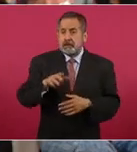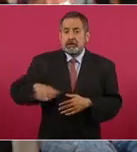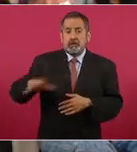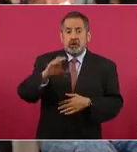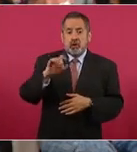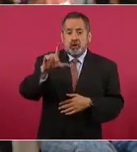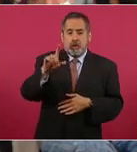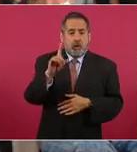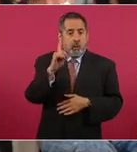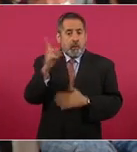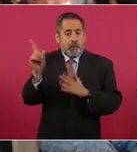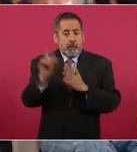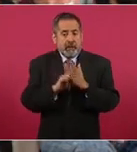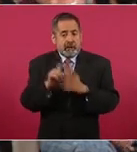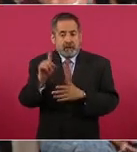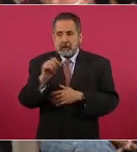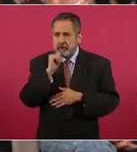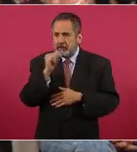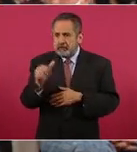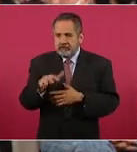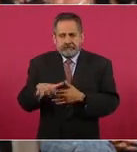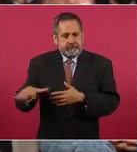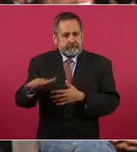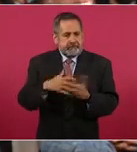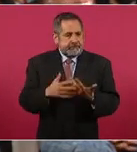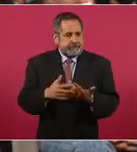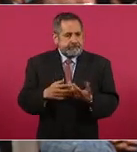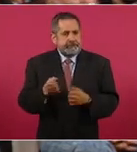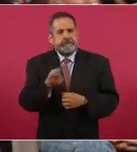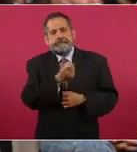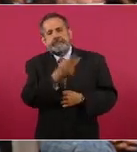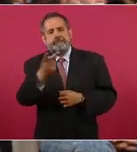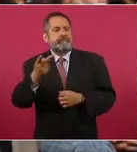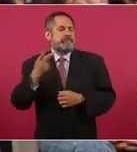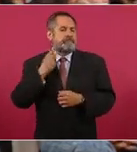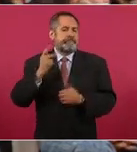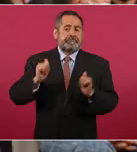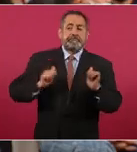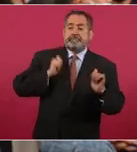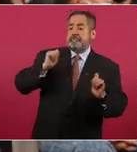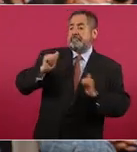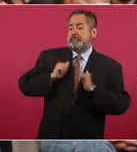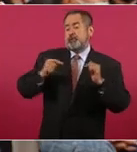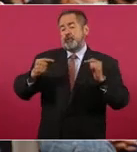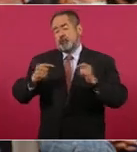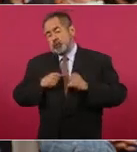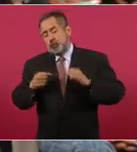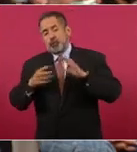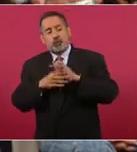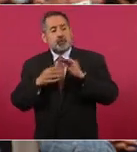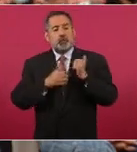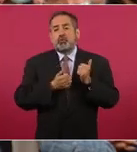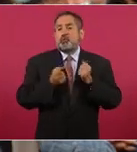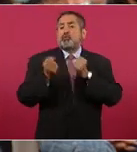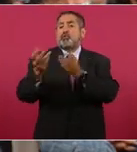tuberías y hay muchos políticos que han aprovechado esto para hacerse publicidad y llevar pipas con sus